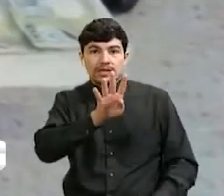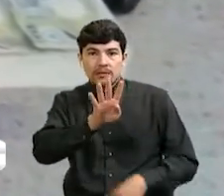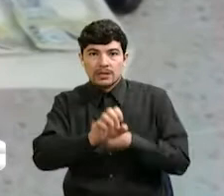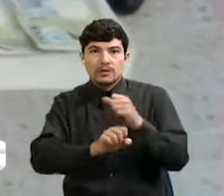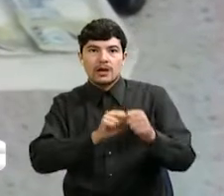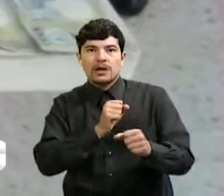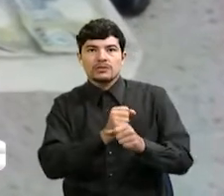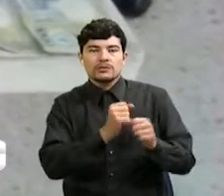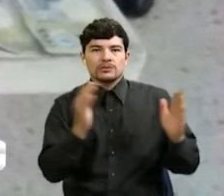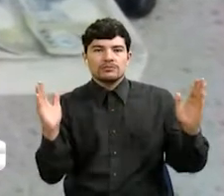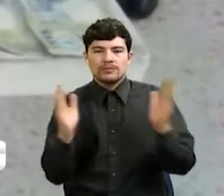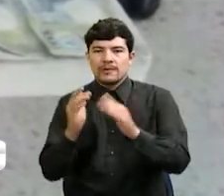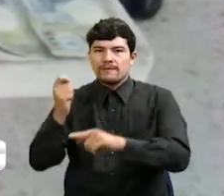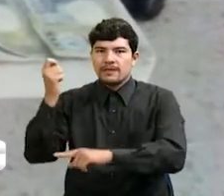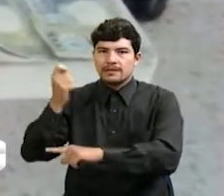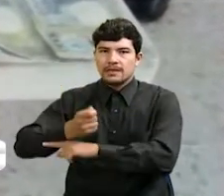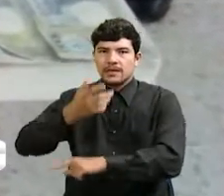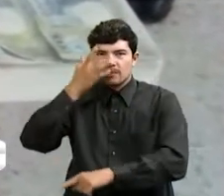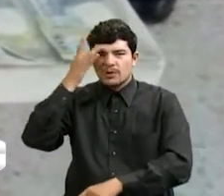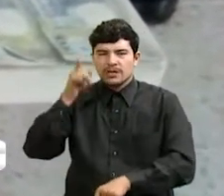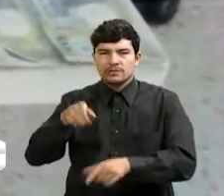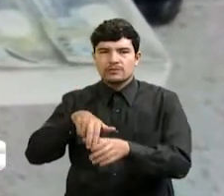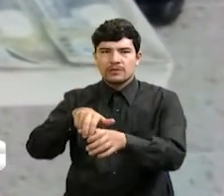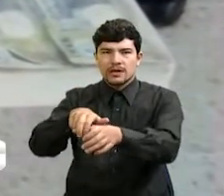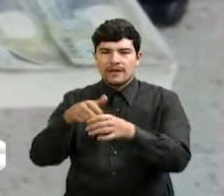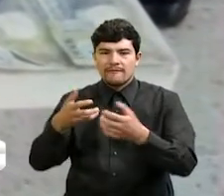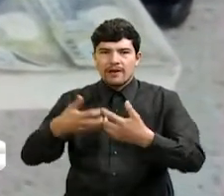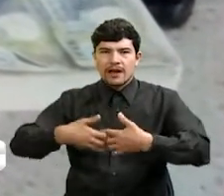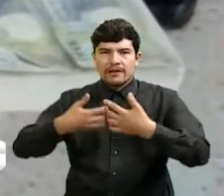fueron entregados a la fiscalía por el delito de tráfico,